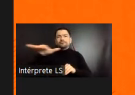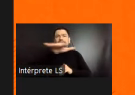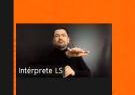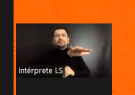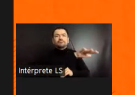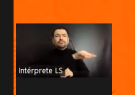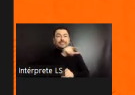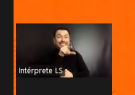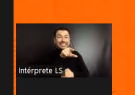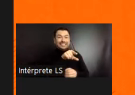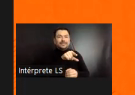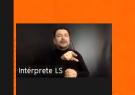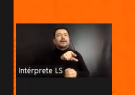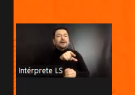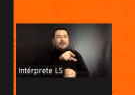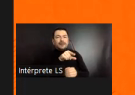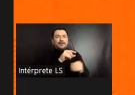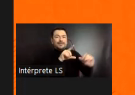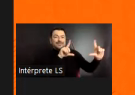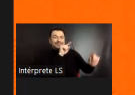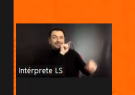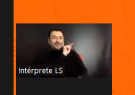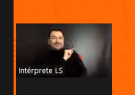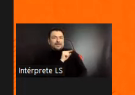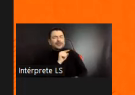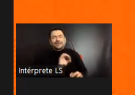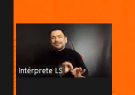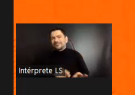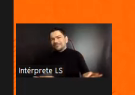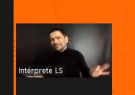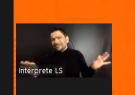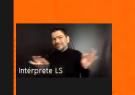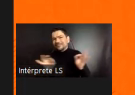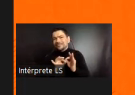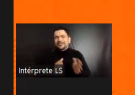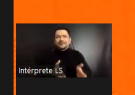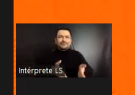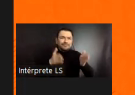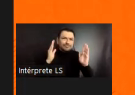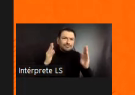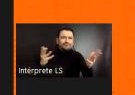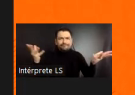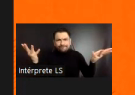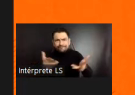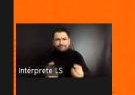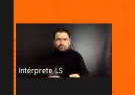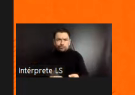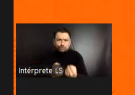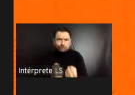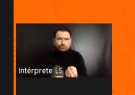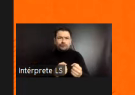importantísima, que es fortalecer la infraestructura de una ciudad que debe estar alineada con el desarrollo y con